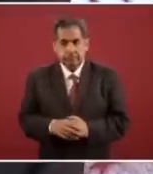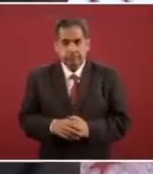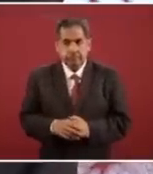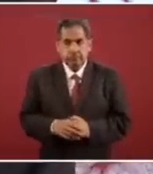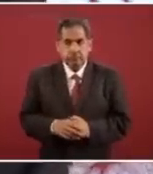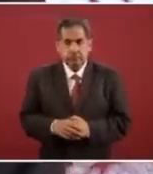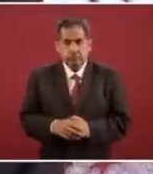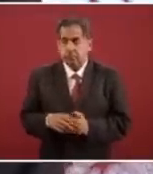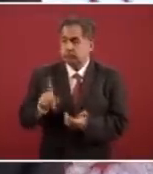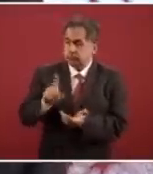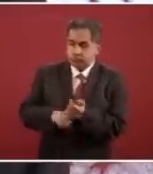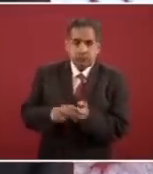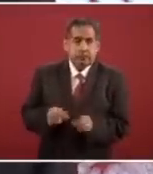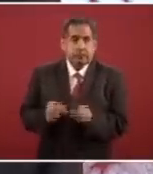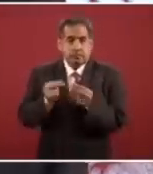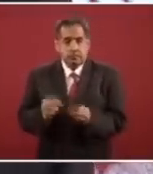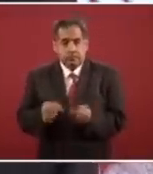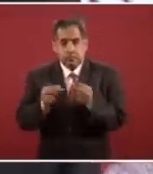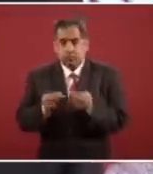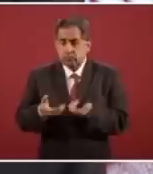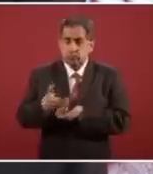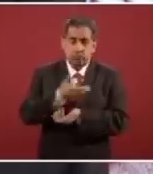el mercado interno.